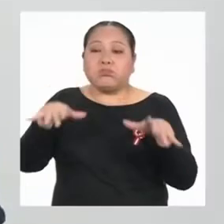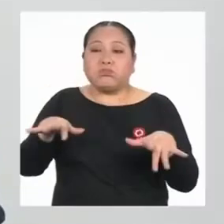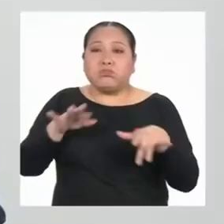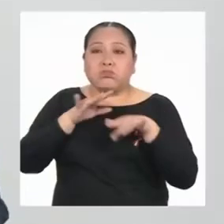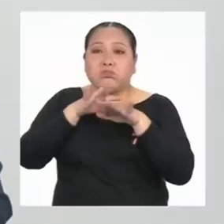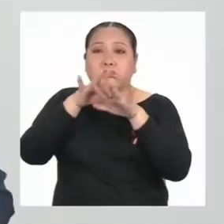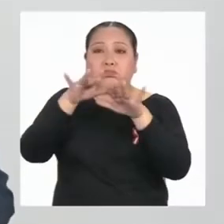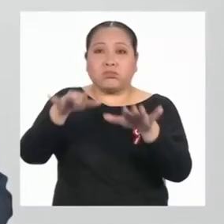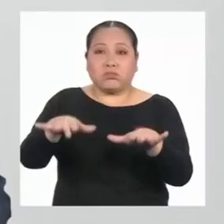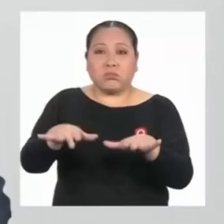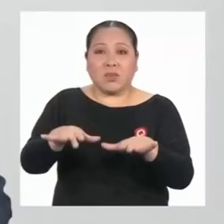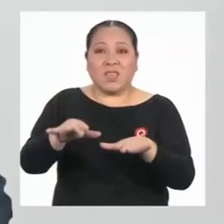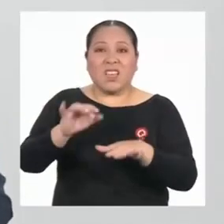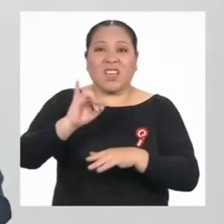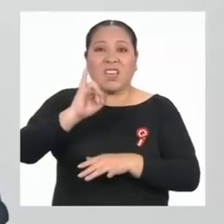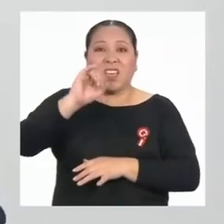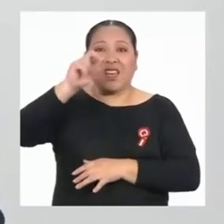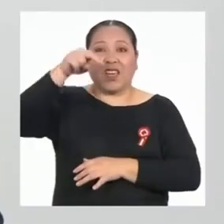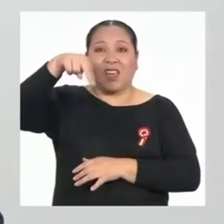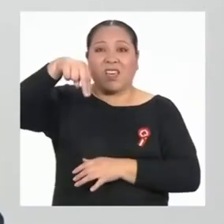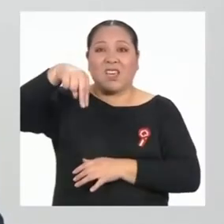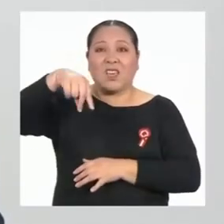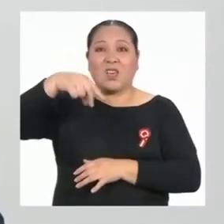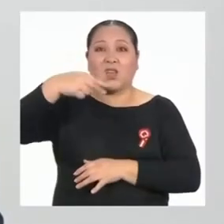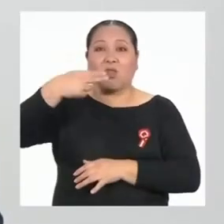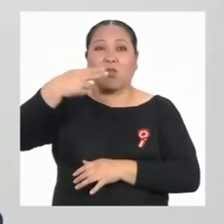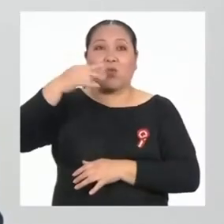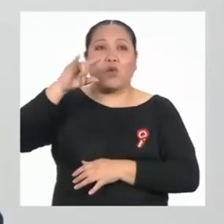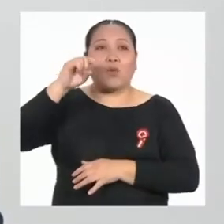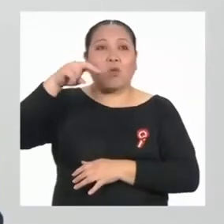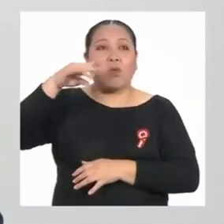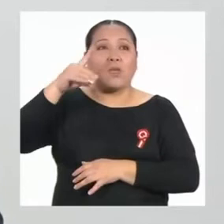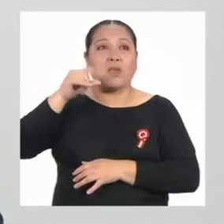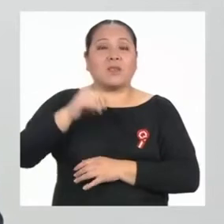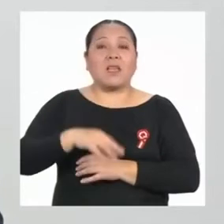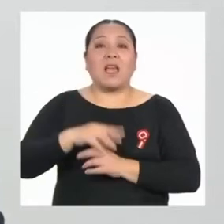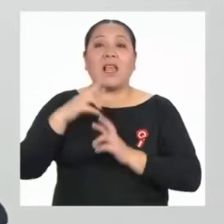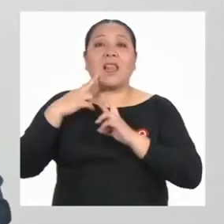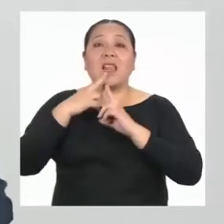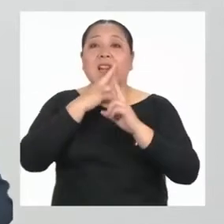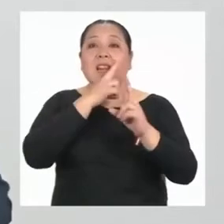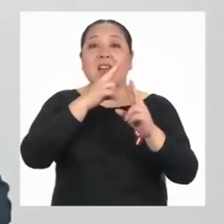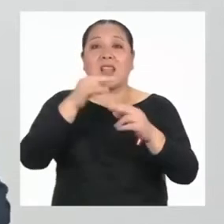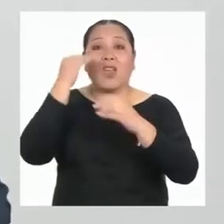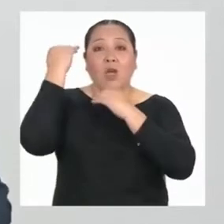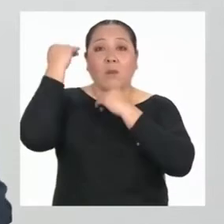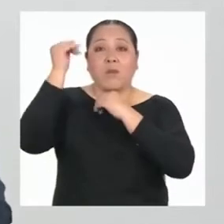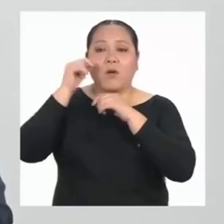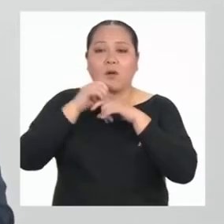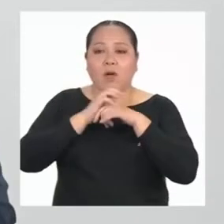país? ¿Cómo olvidarlo? El principal río de Piura